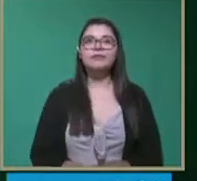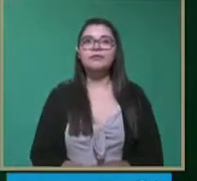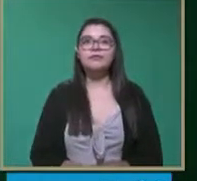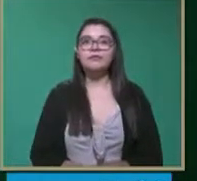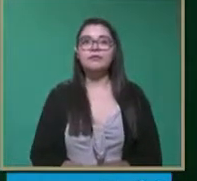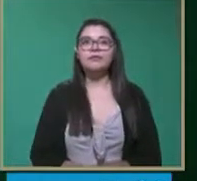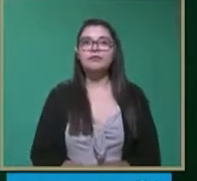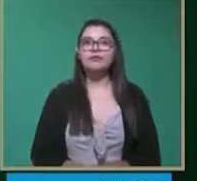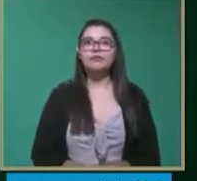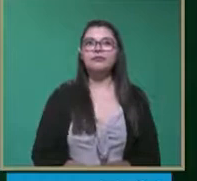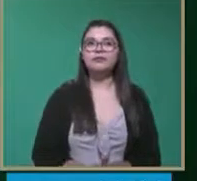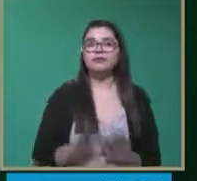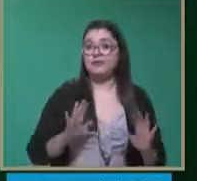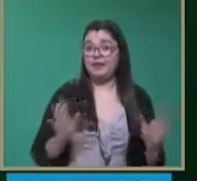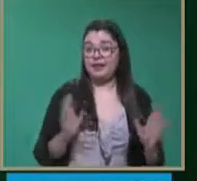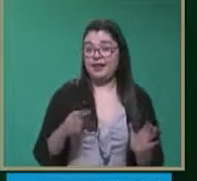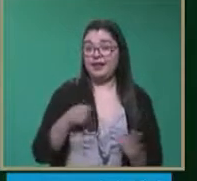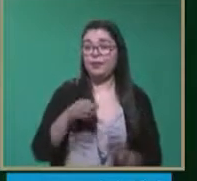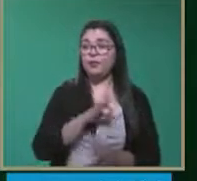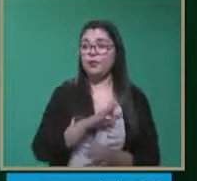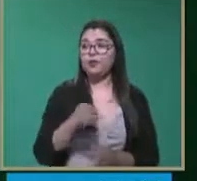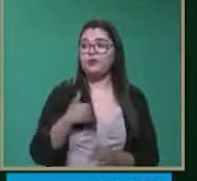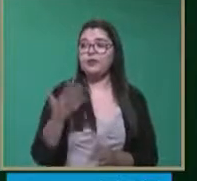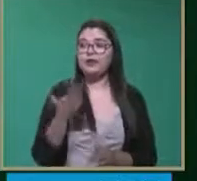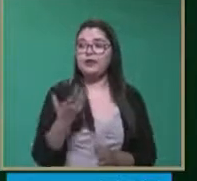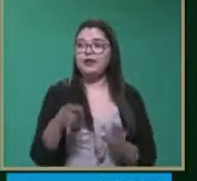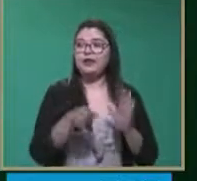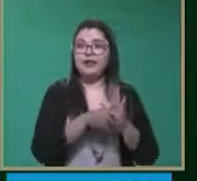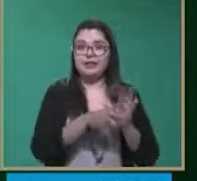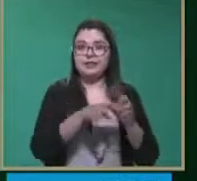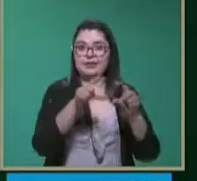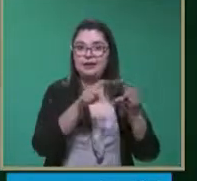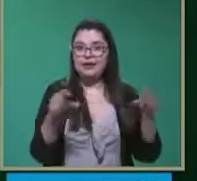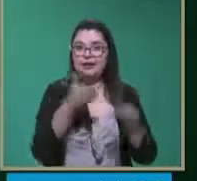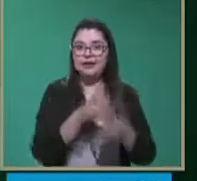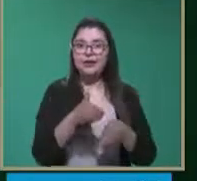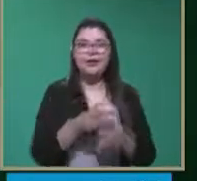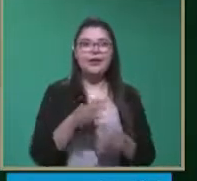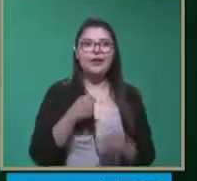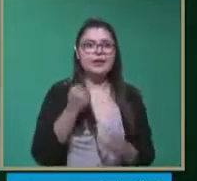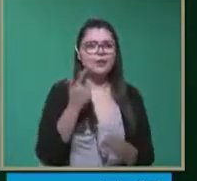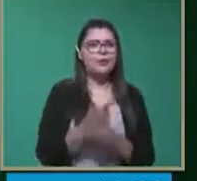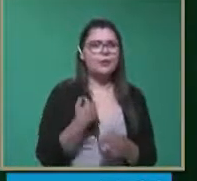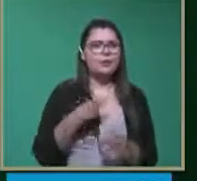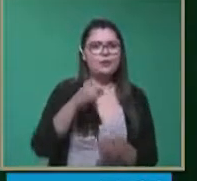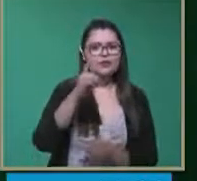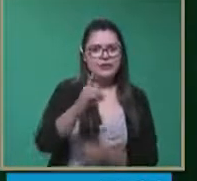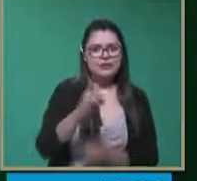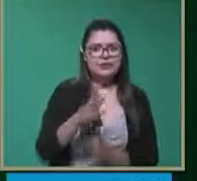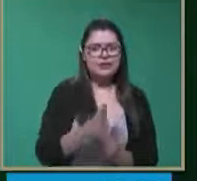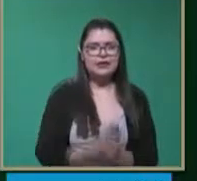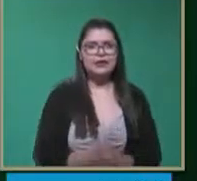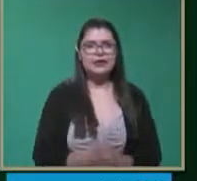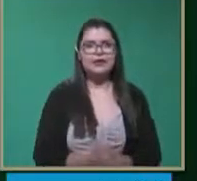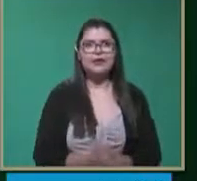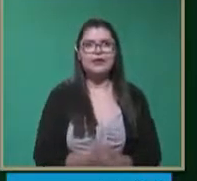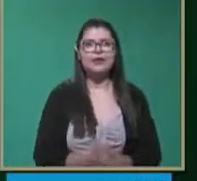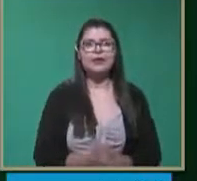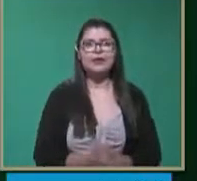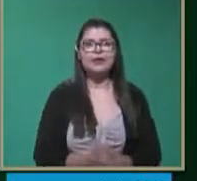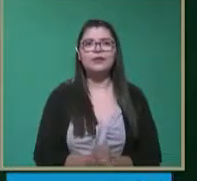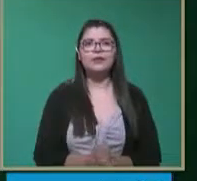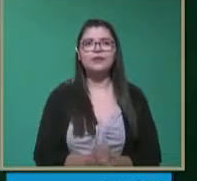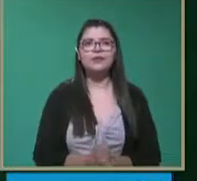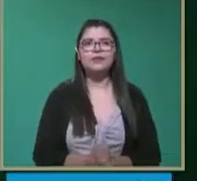la recta haciendo las restas, identificamos decenas también haciendo nuestras restas con